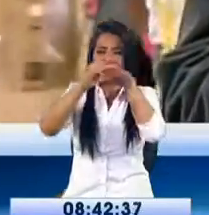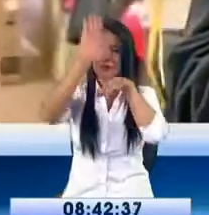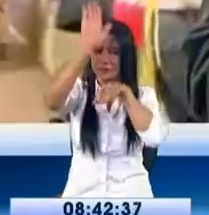envíen